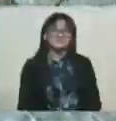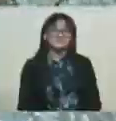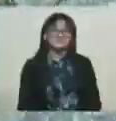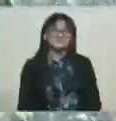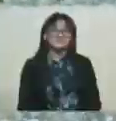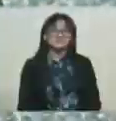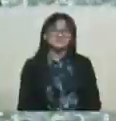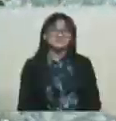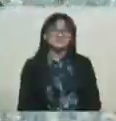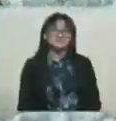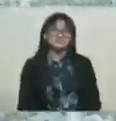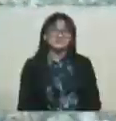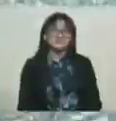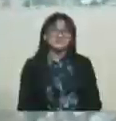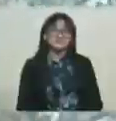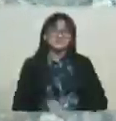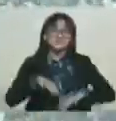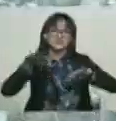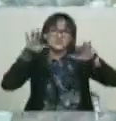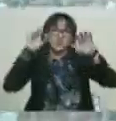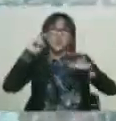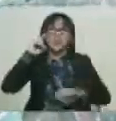crecen ahora bolivariana